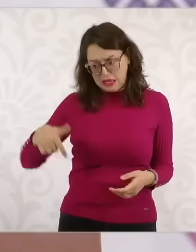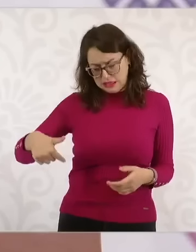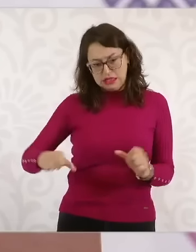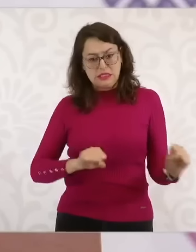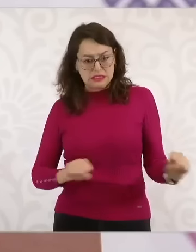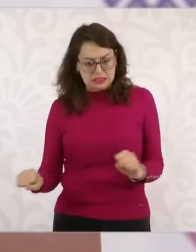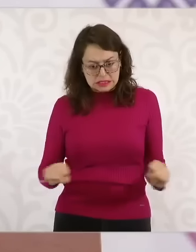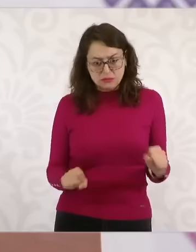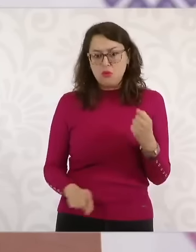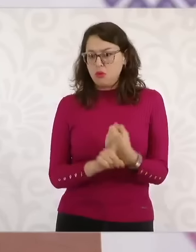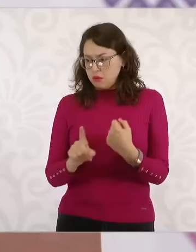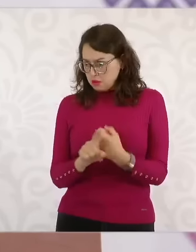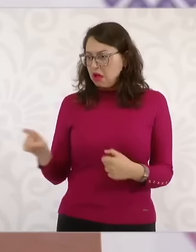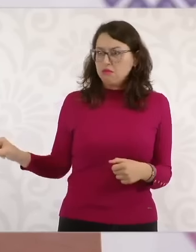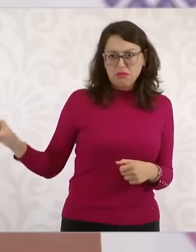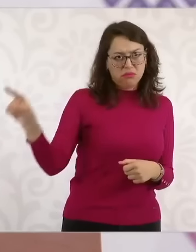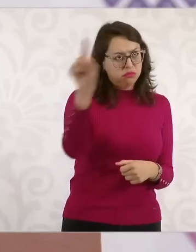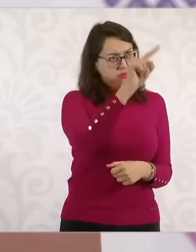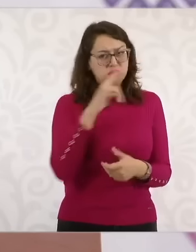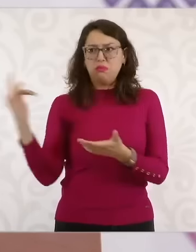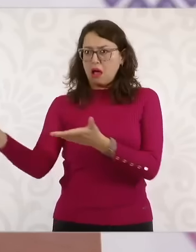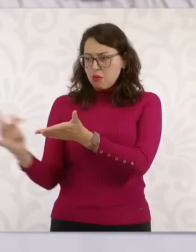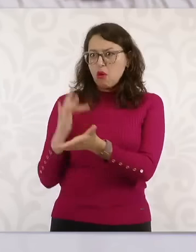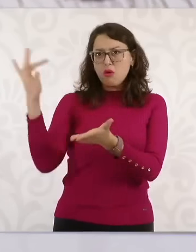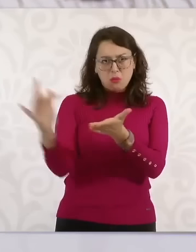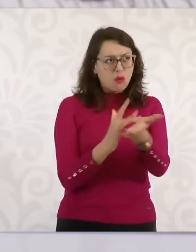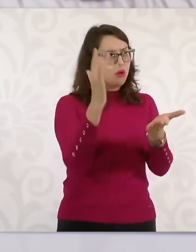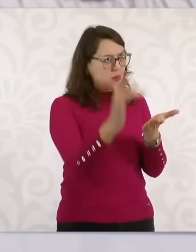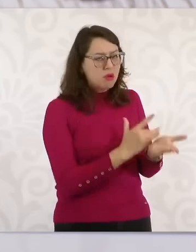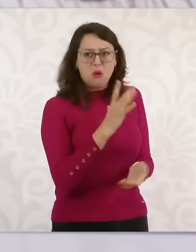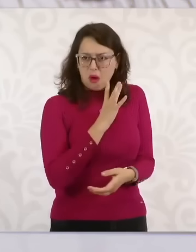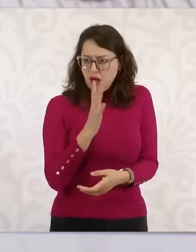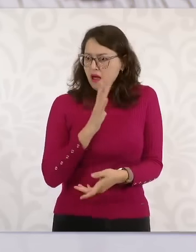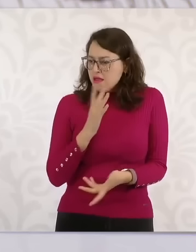problemas, recibimos apoyos de muchísimas naciones del mundo.